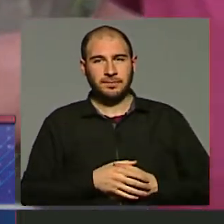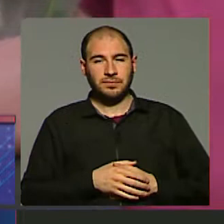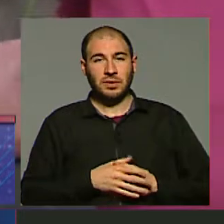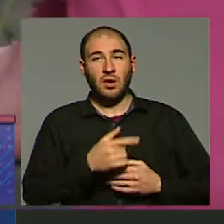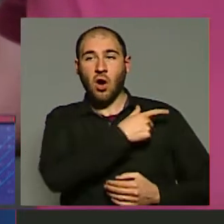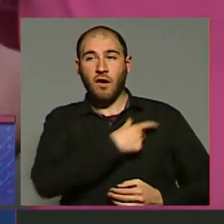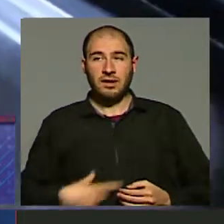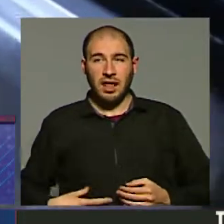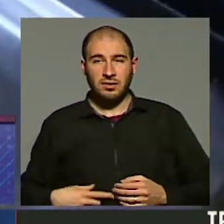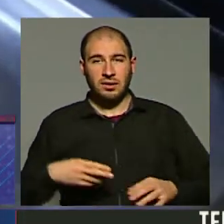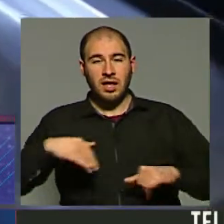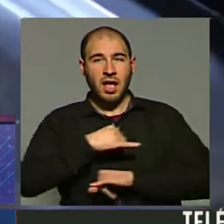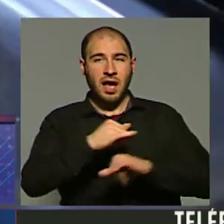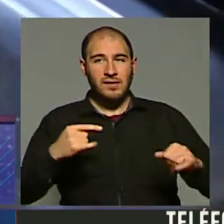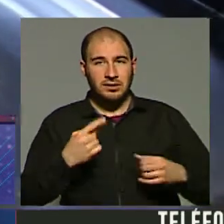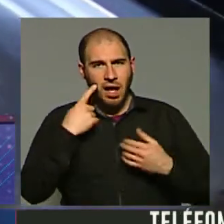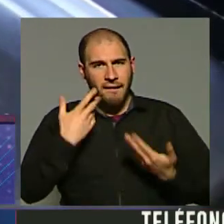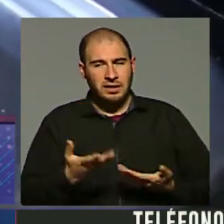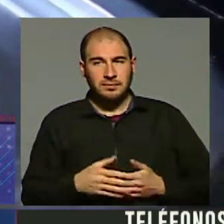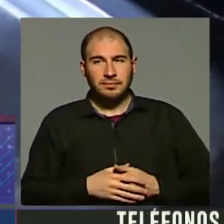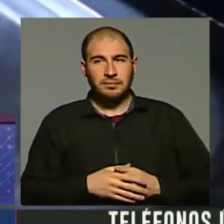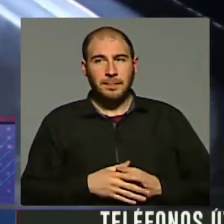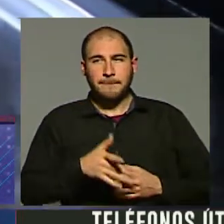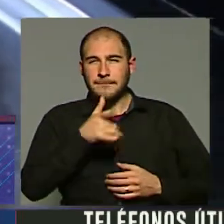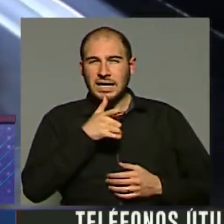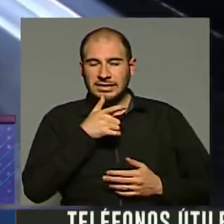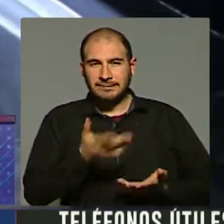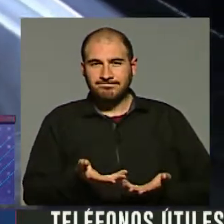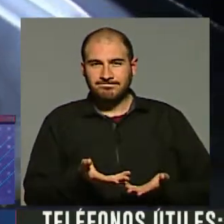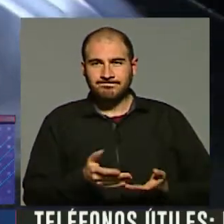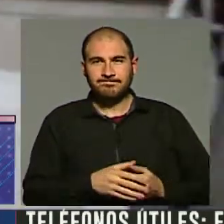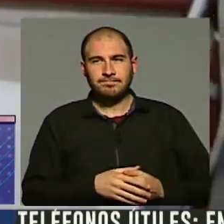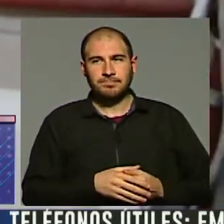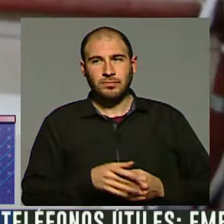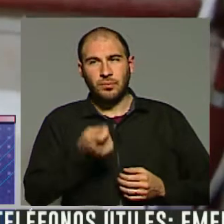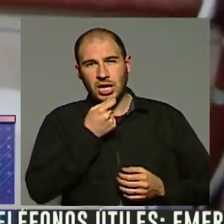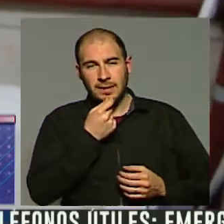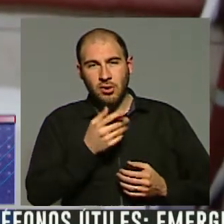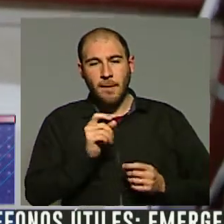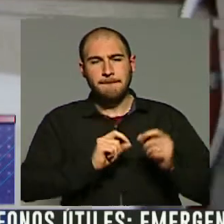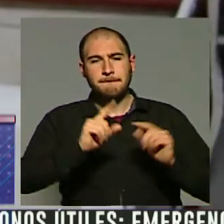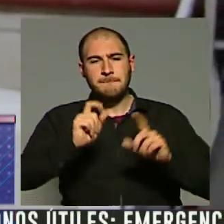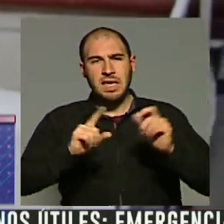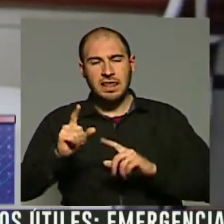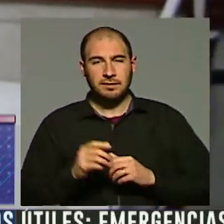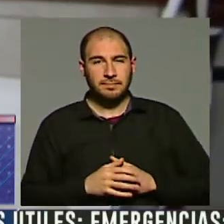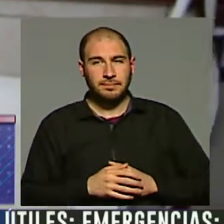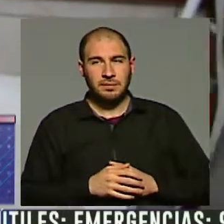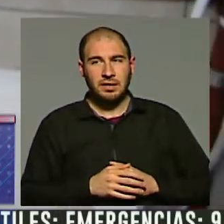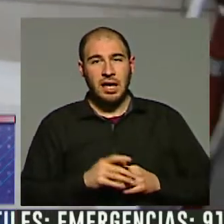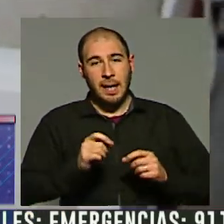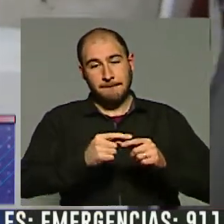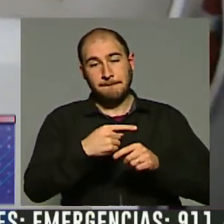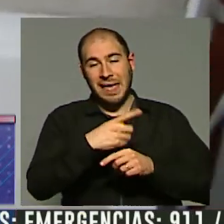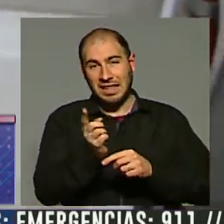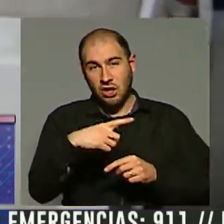mismo gobernador dijo que va a haber una especie de, si se quiere, se medirá a partir de los, de los